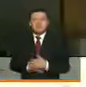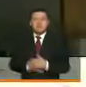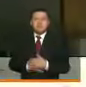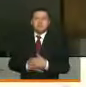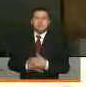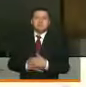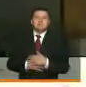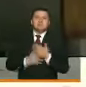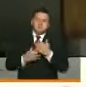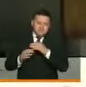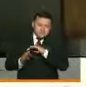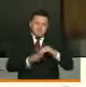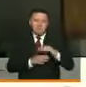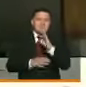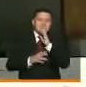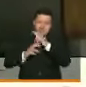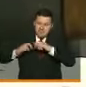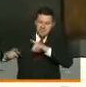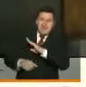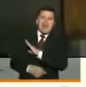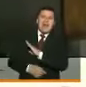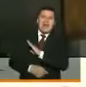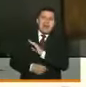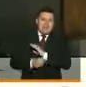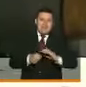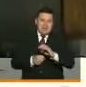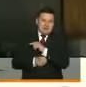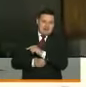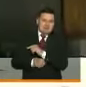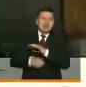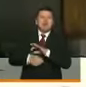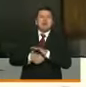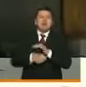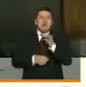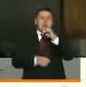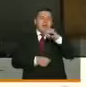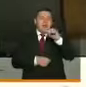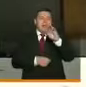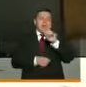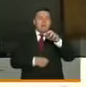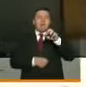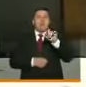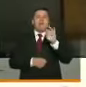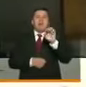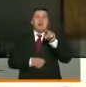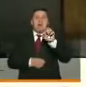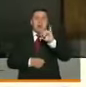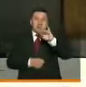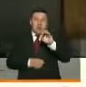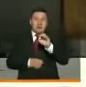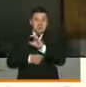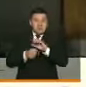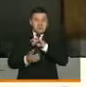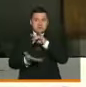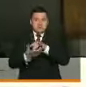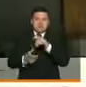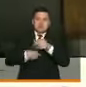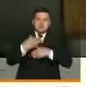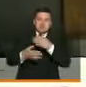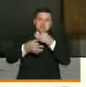y ya está con nosotros también el señor alcalde la ciudad de barranquilla doctor jaime pumarejo y estuvimos en la ciudad vacunación masiva